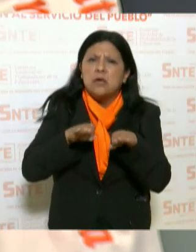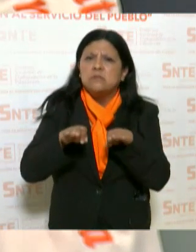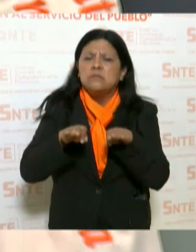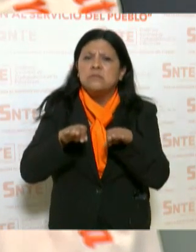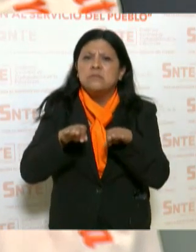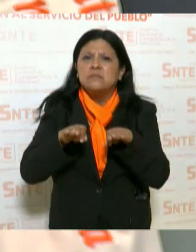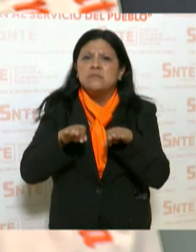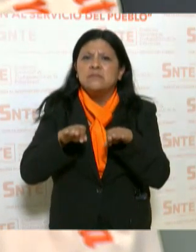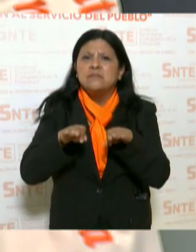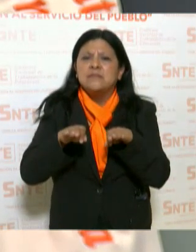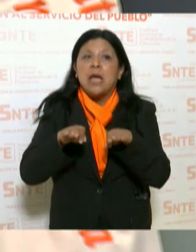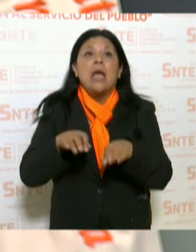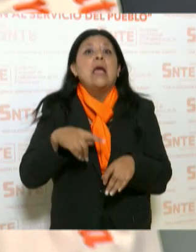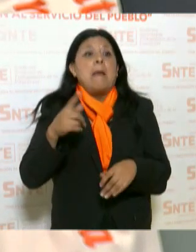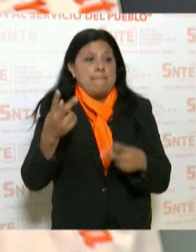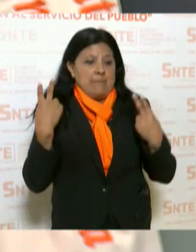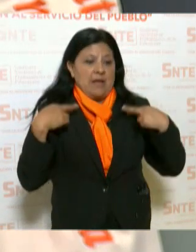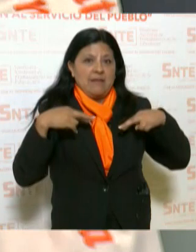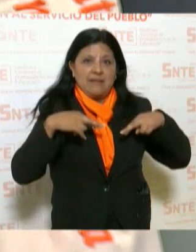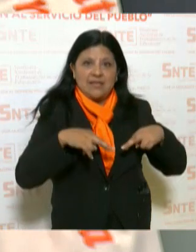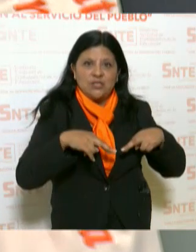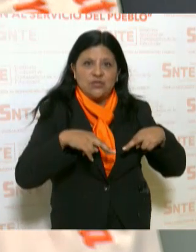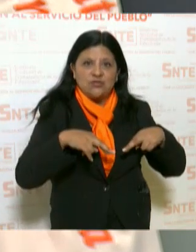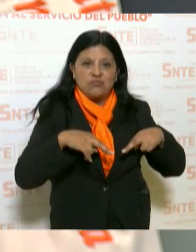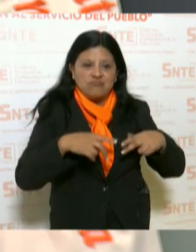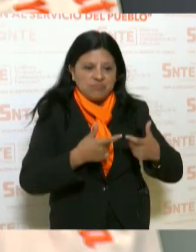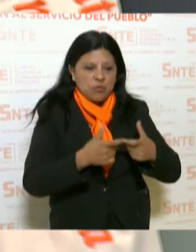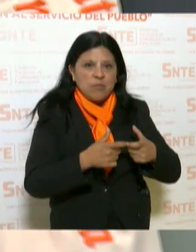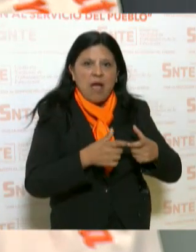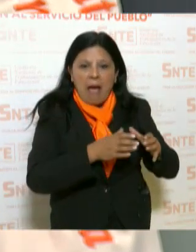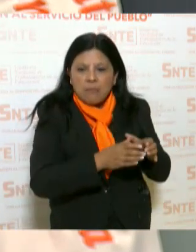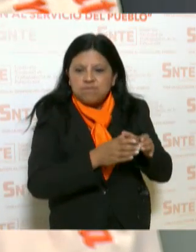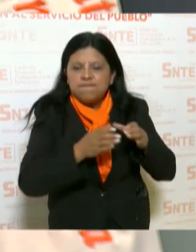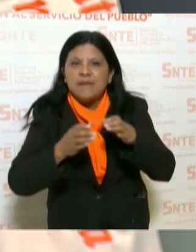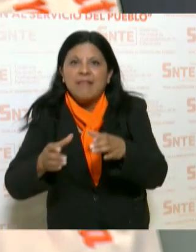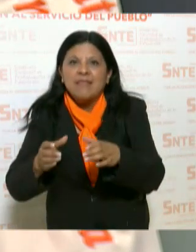se llevaban maestros de música